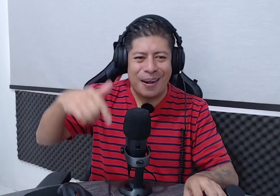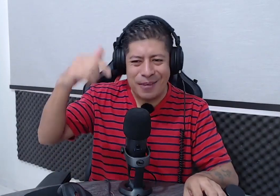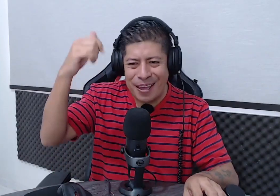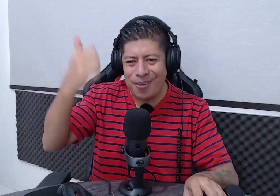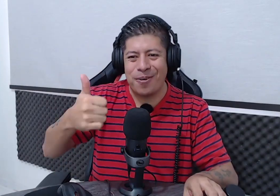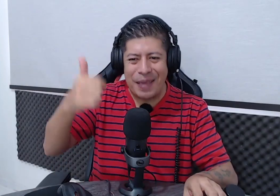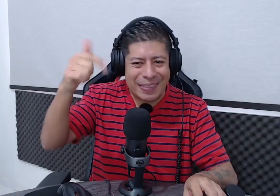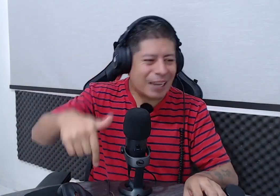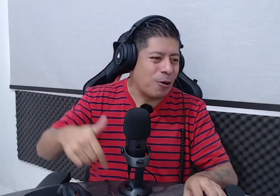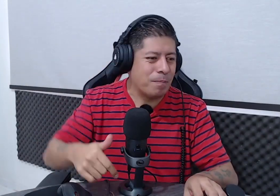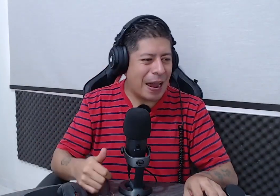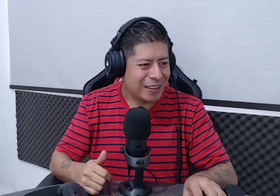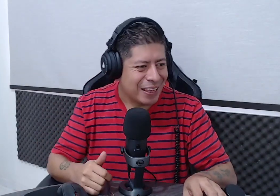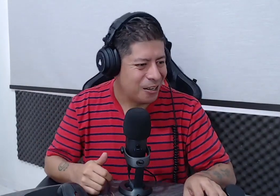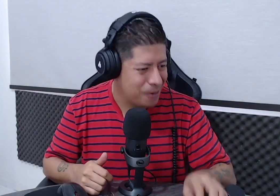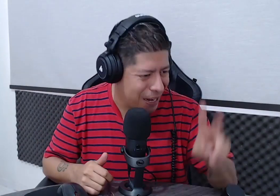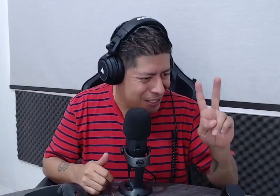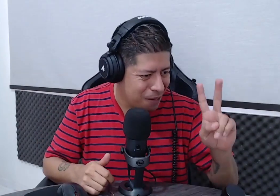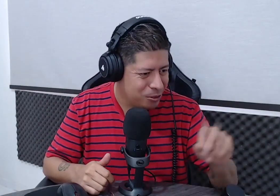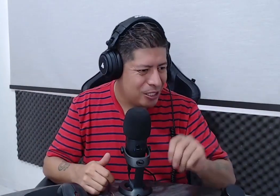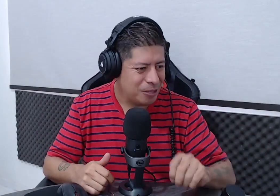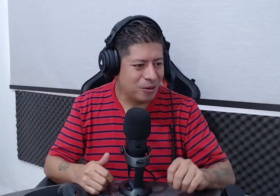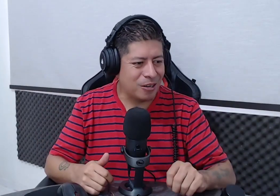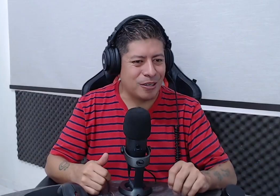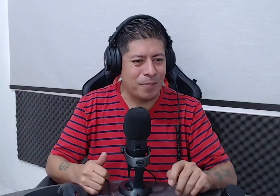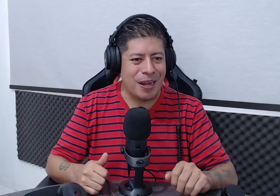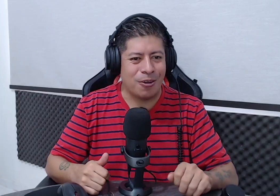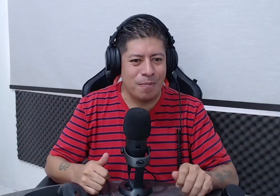póngale like al video, comente, comparta, se lo voy a agradecer